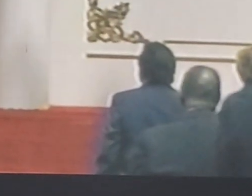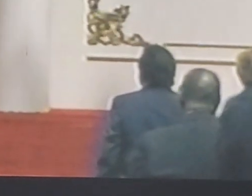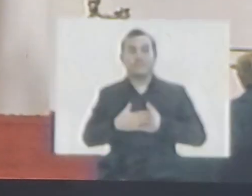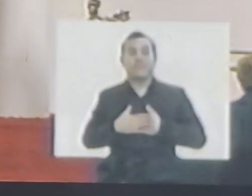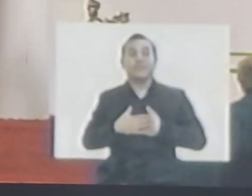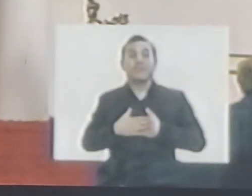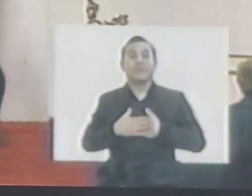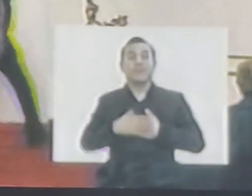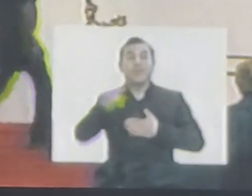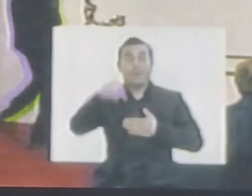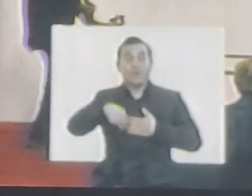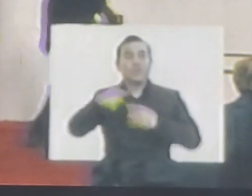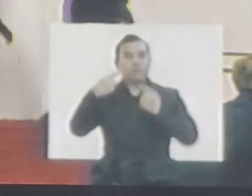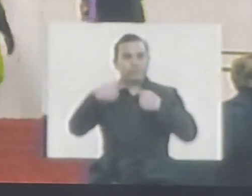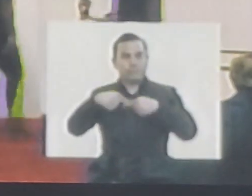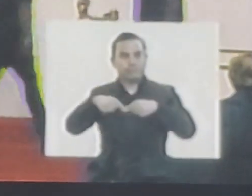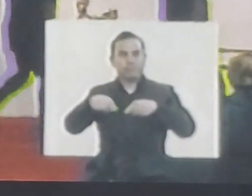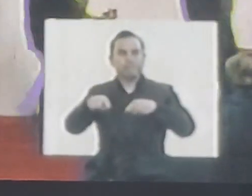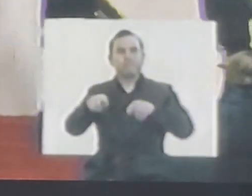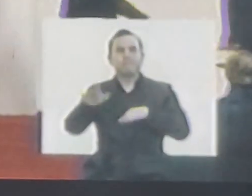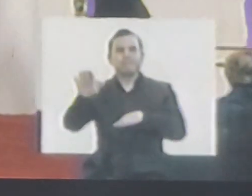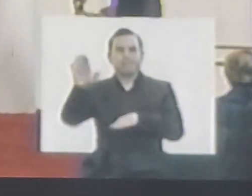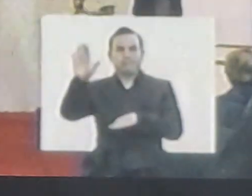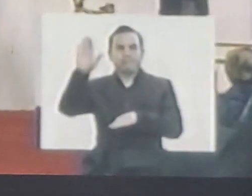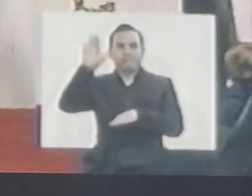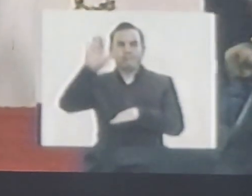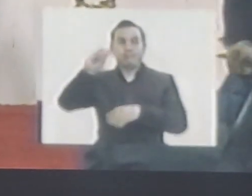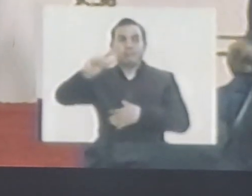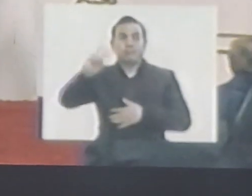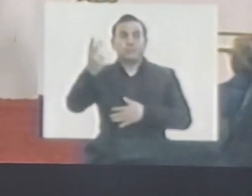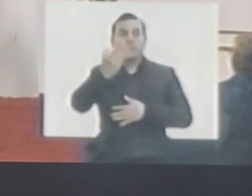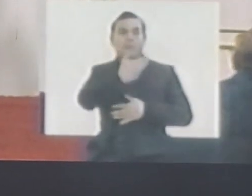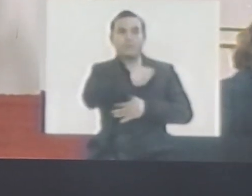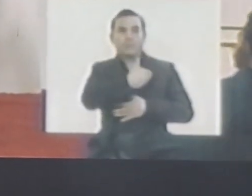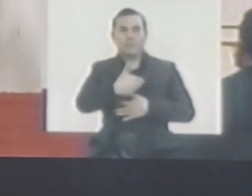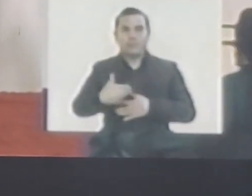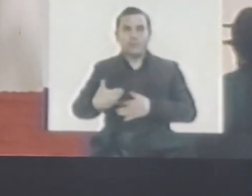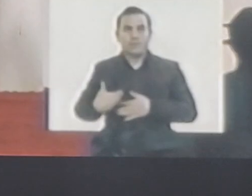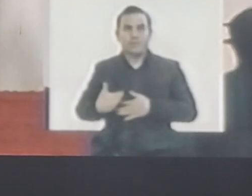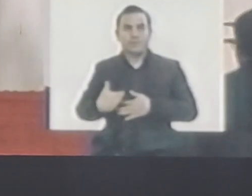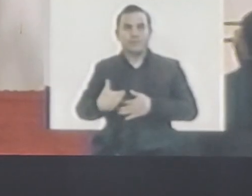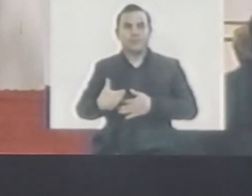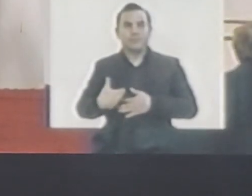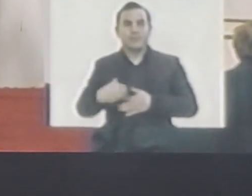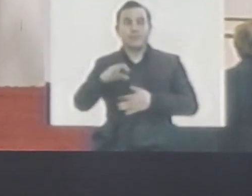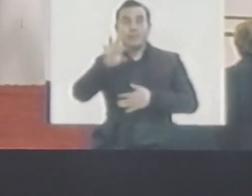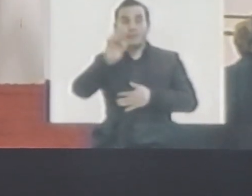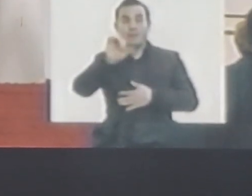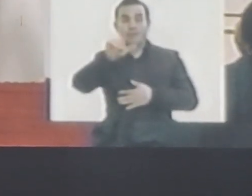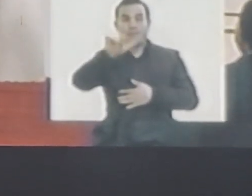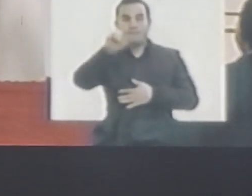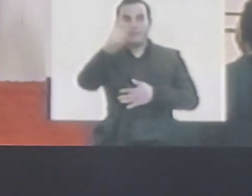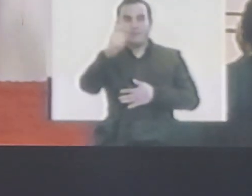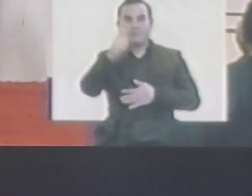Procederemos a escuchar la juramentación del vicepresidente electo Félix Ulloa.